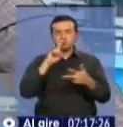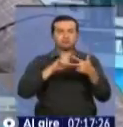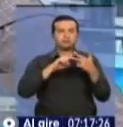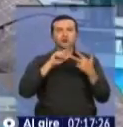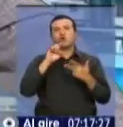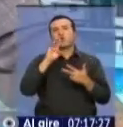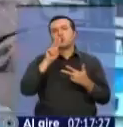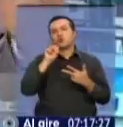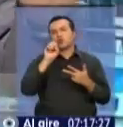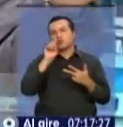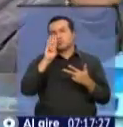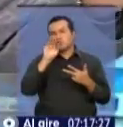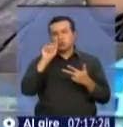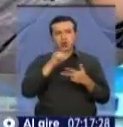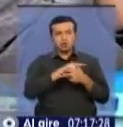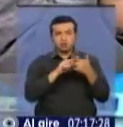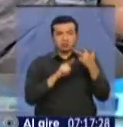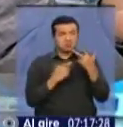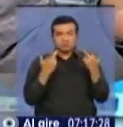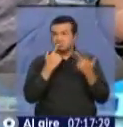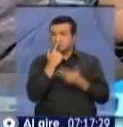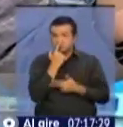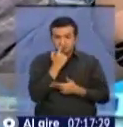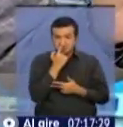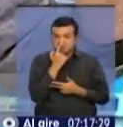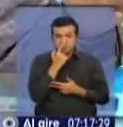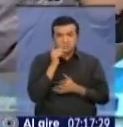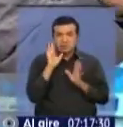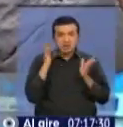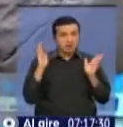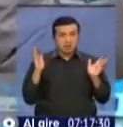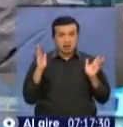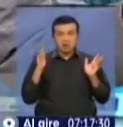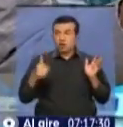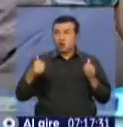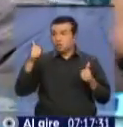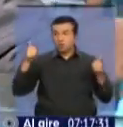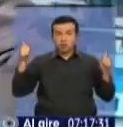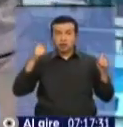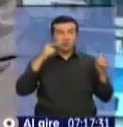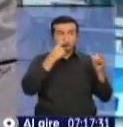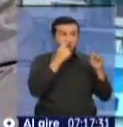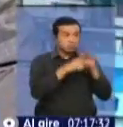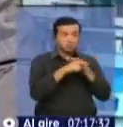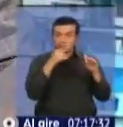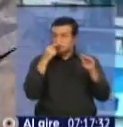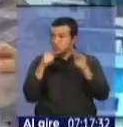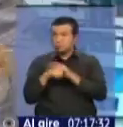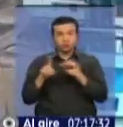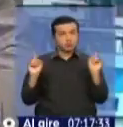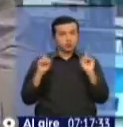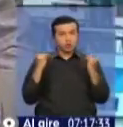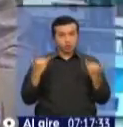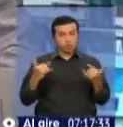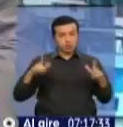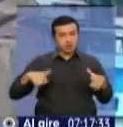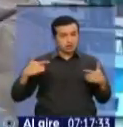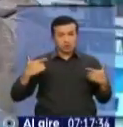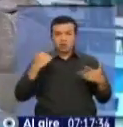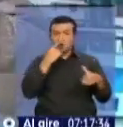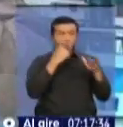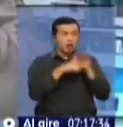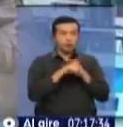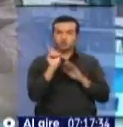Gustavo Noboa, que no intervinieron para nada en los demás poderes del Estado, como lo está haciendo Lenín Moreno ahora.